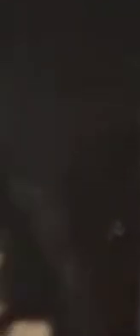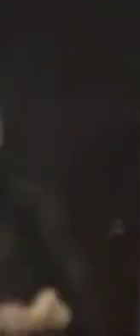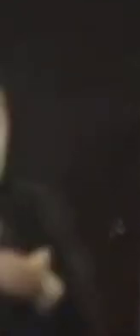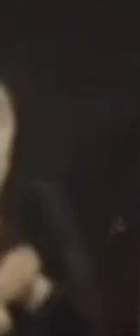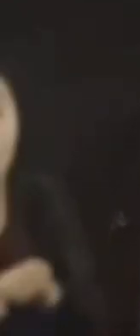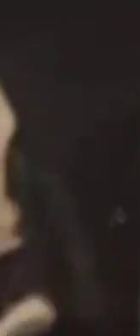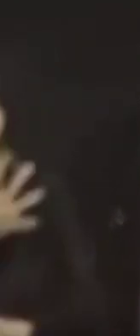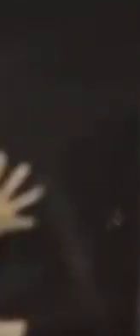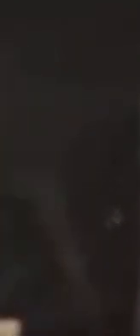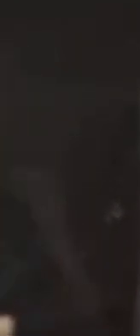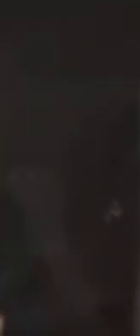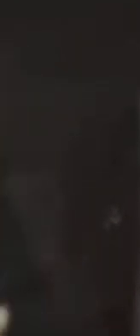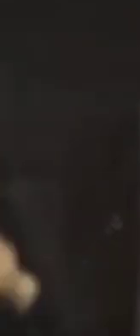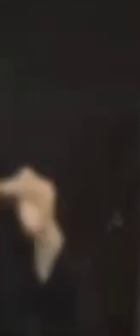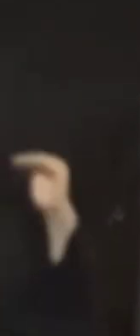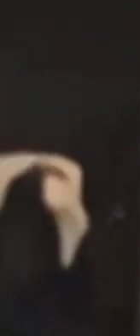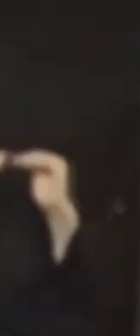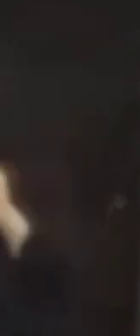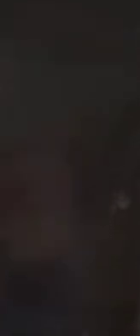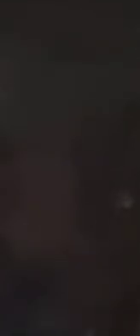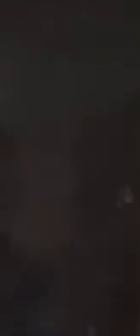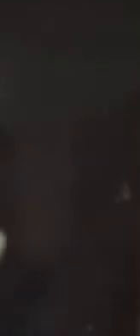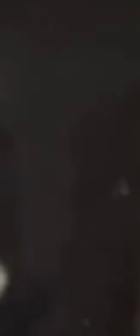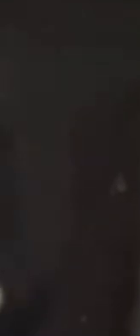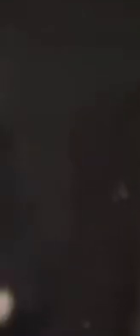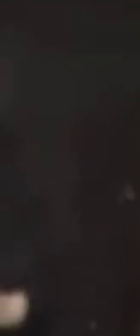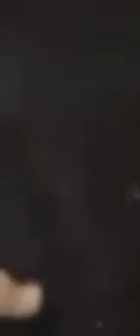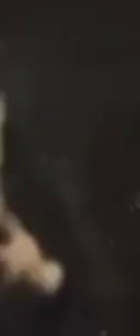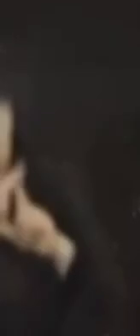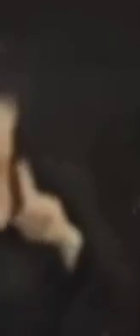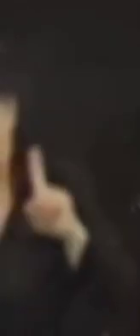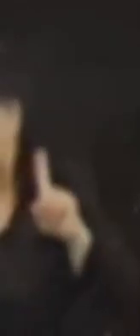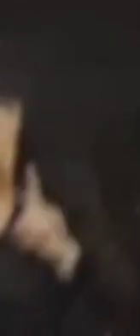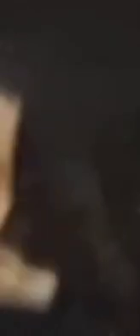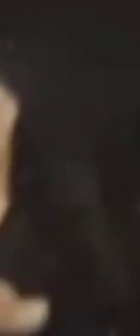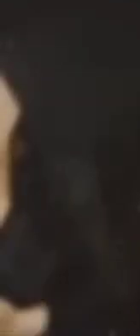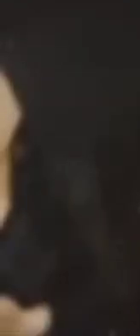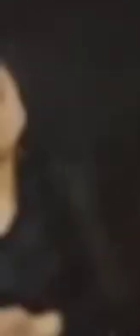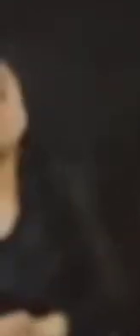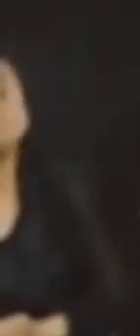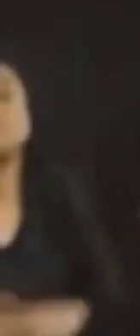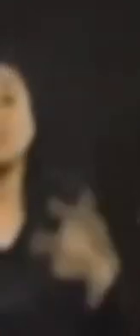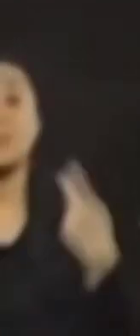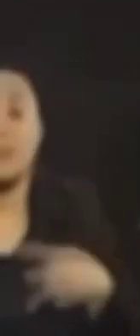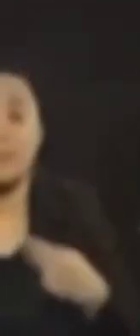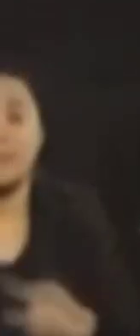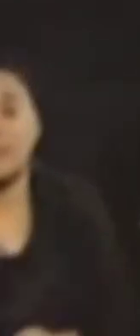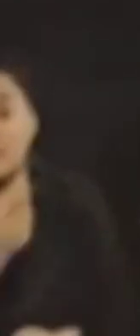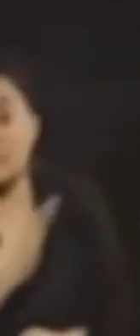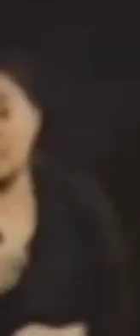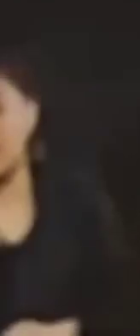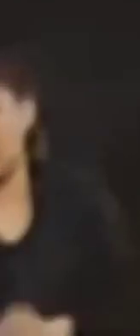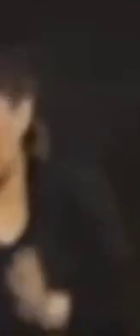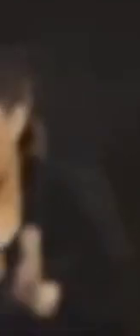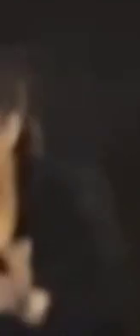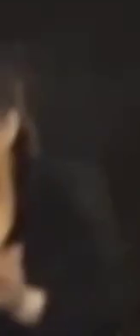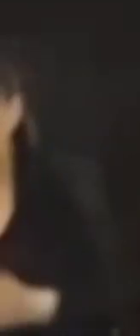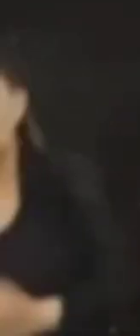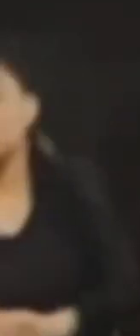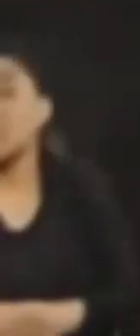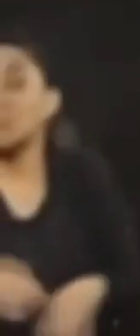400 cuarteles en todo el país, con más de 130,000 integrantes y con